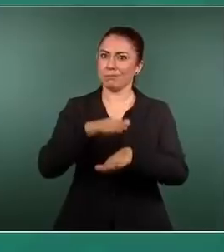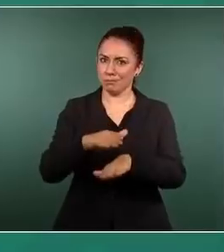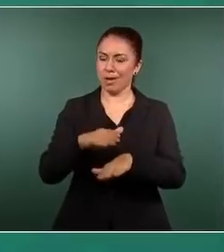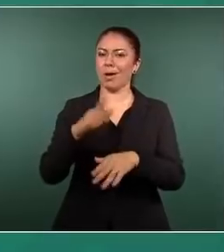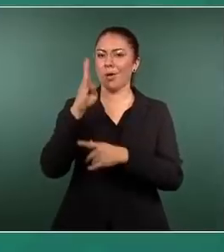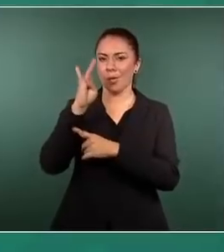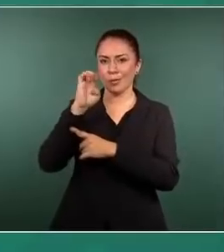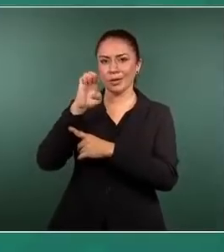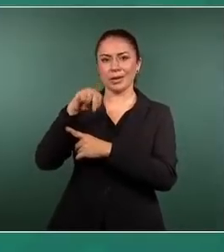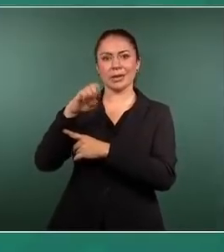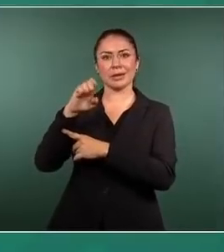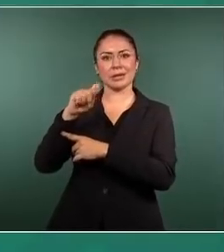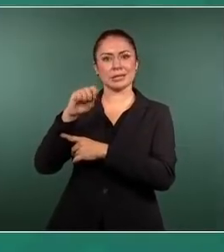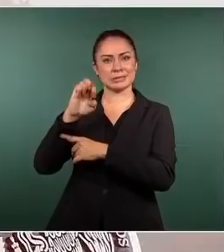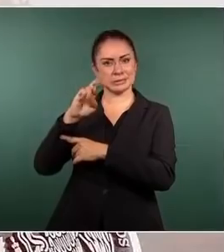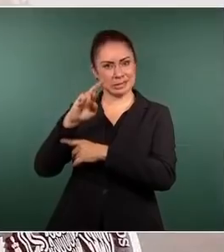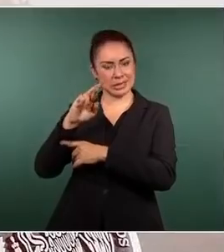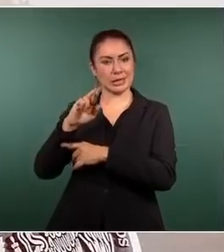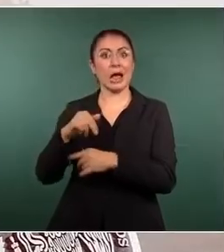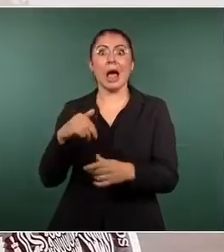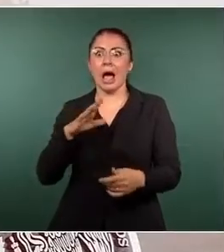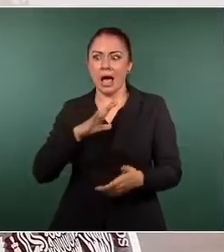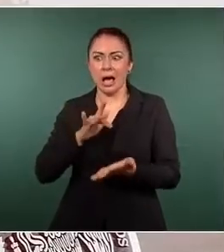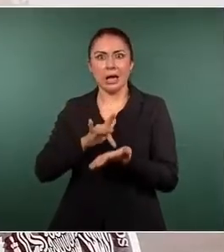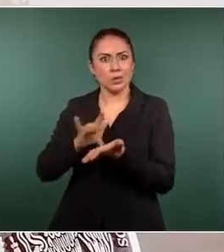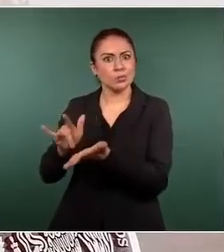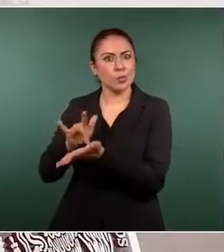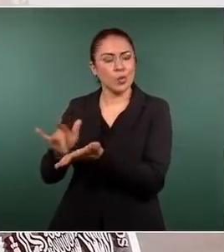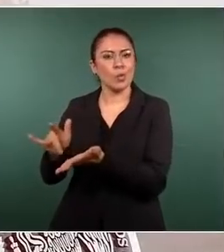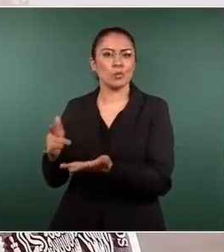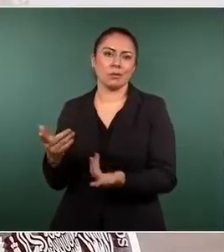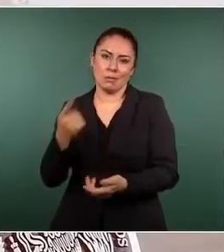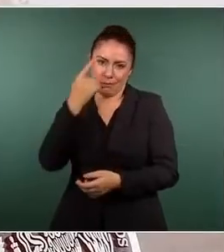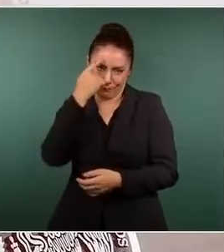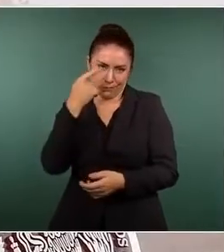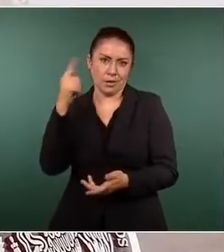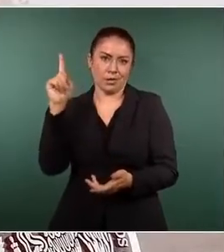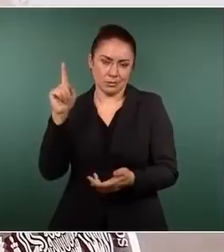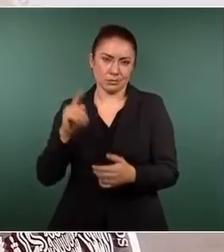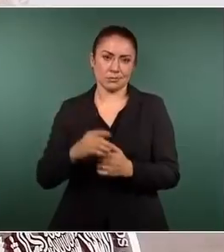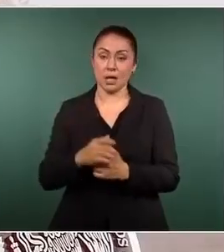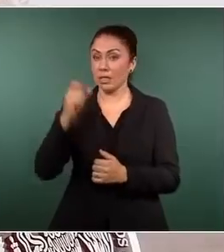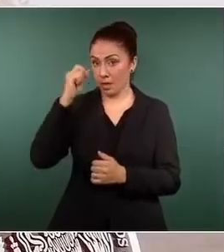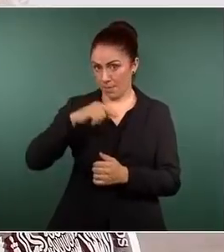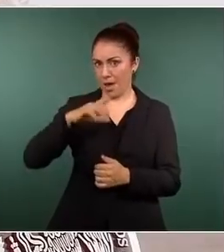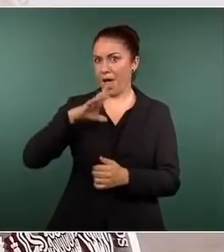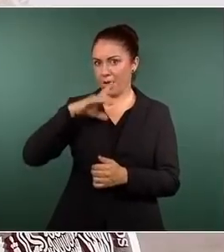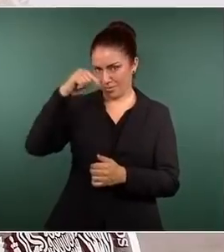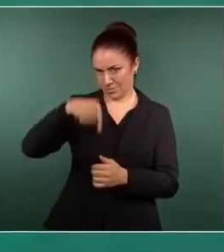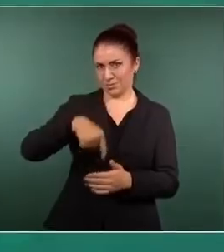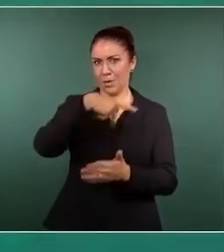también aquí se está haciendo un programa especial